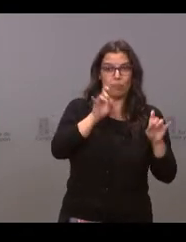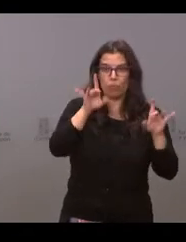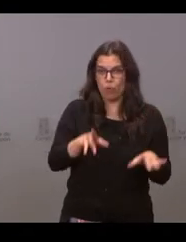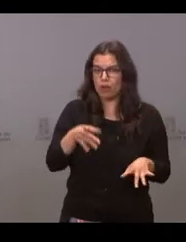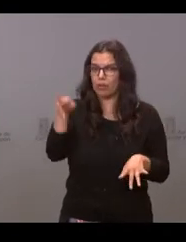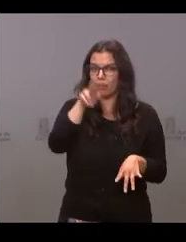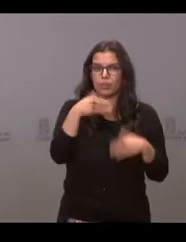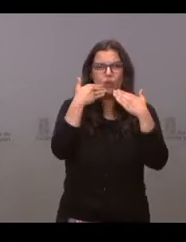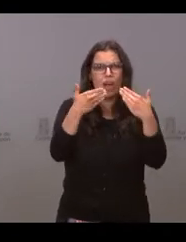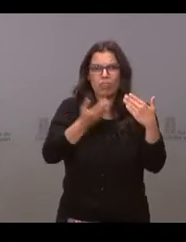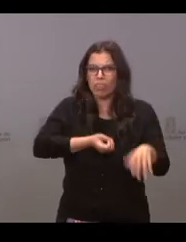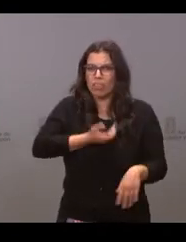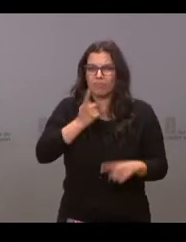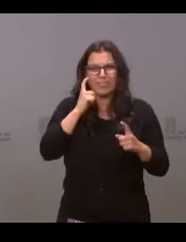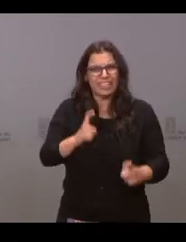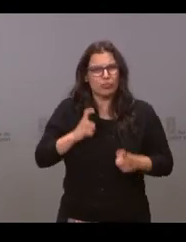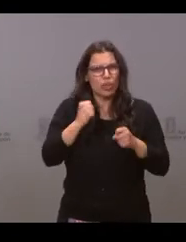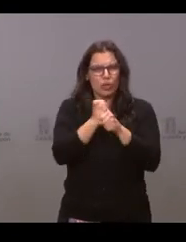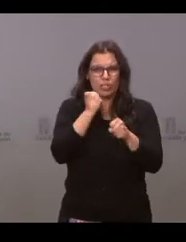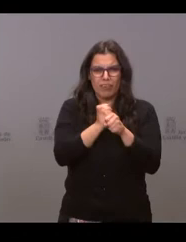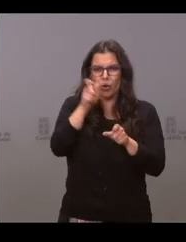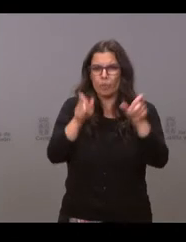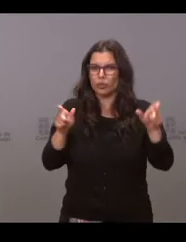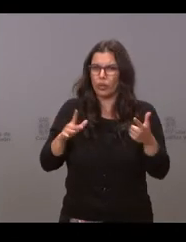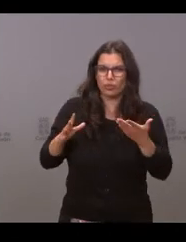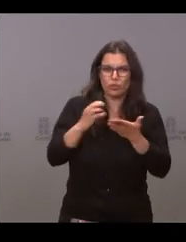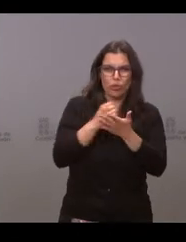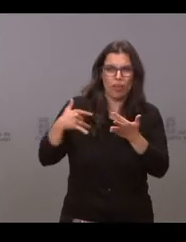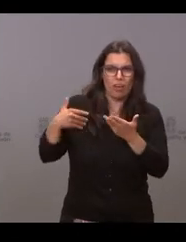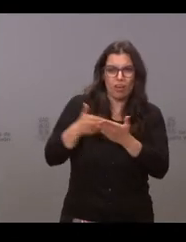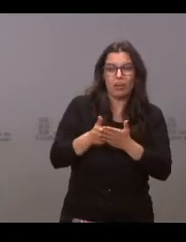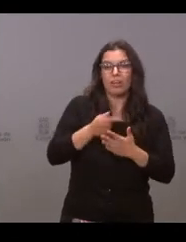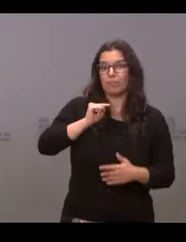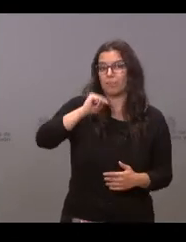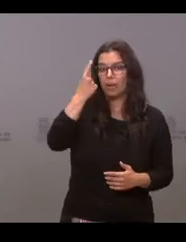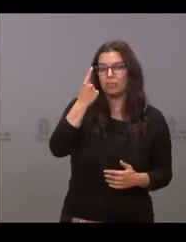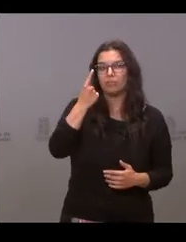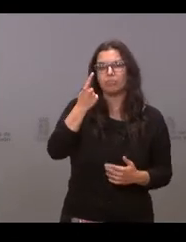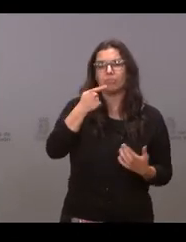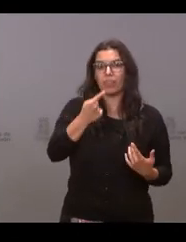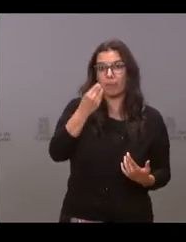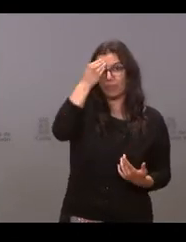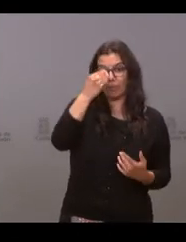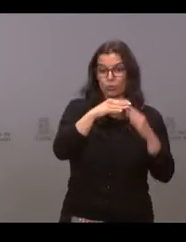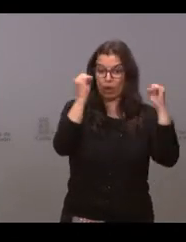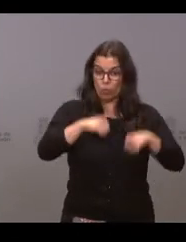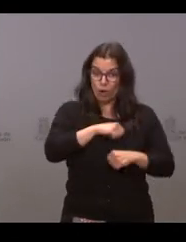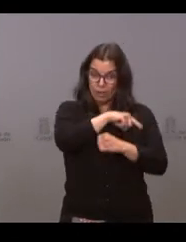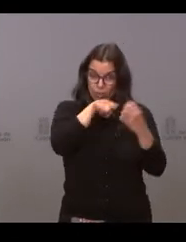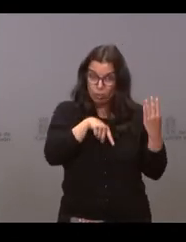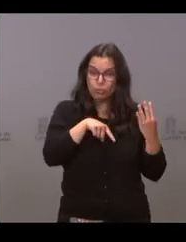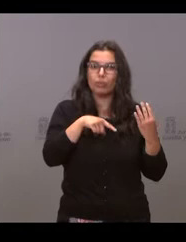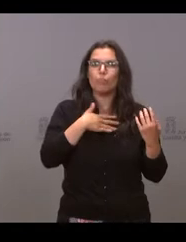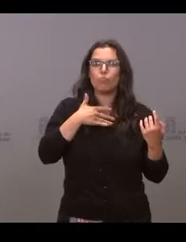todo corazón al esfuerzo y al trabajo de todas las personas y sobre todo pensamos que con nuestros acuerdos podemos